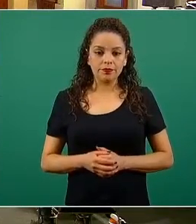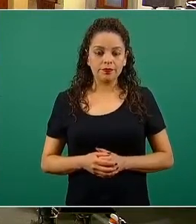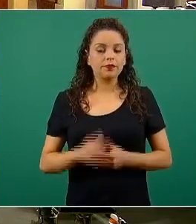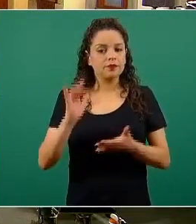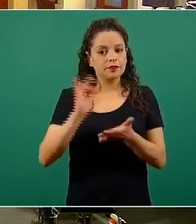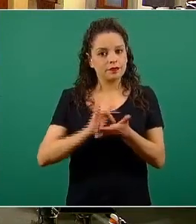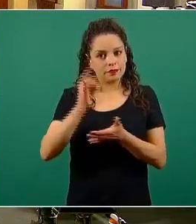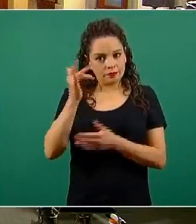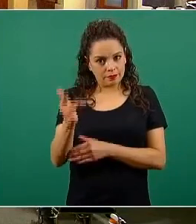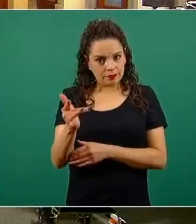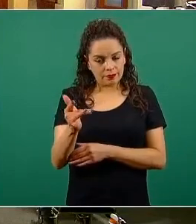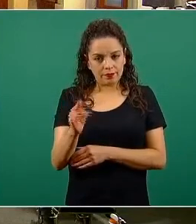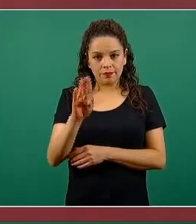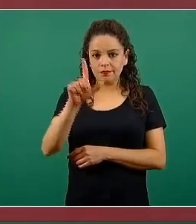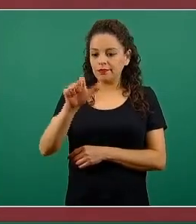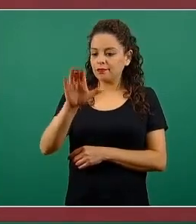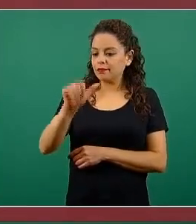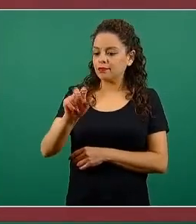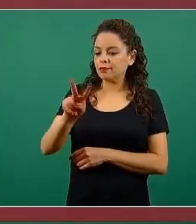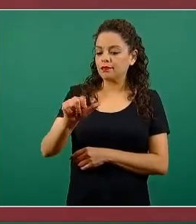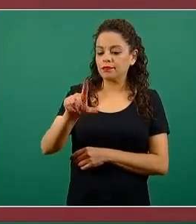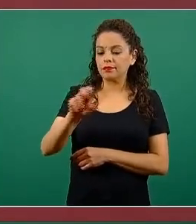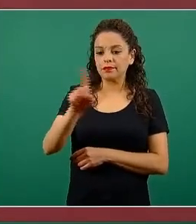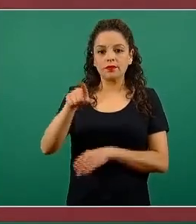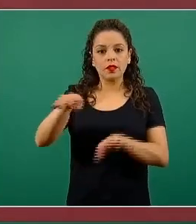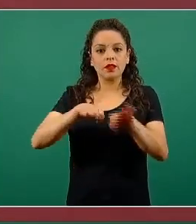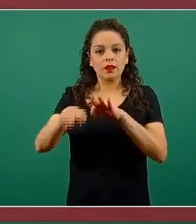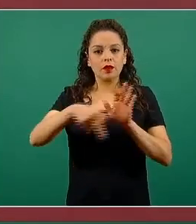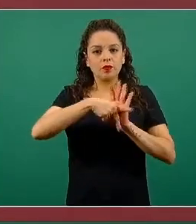Gracias, estimada Blanca Valadez, de Grupo Milenio.